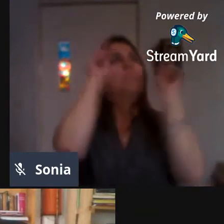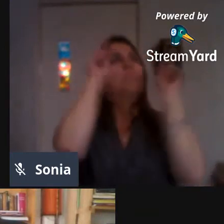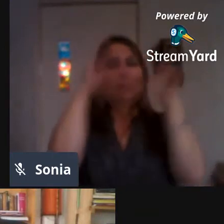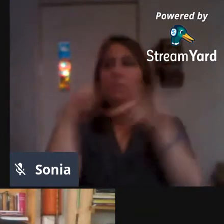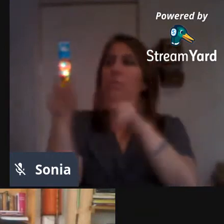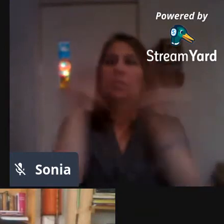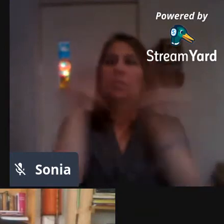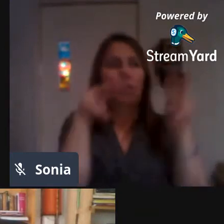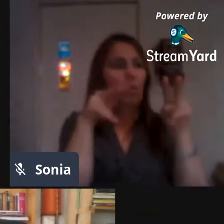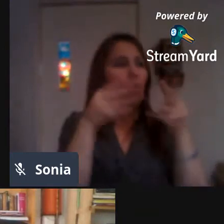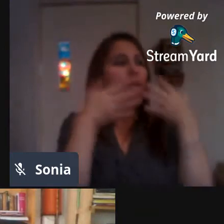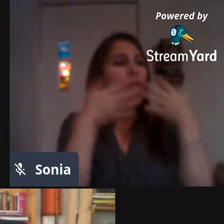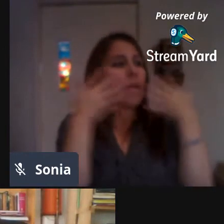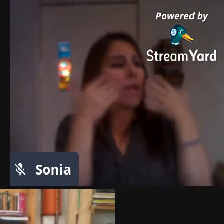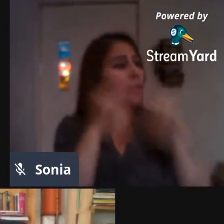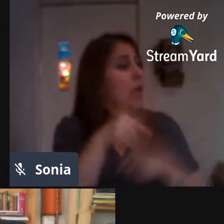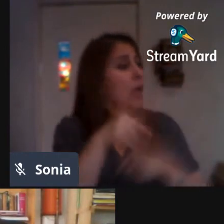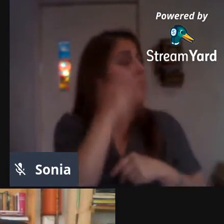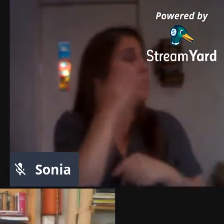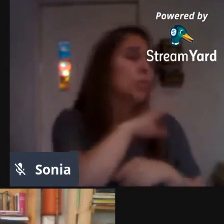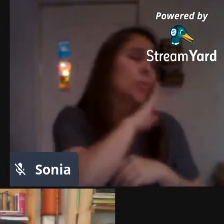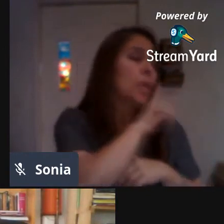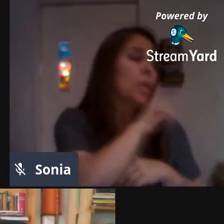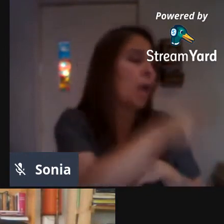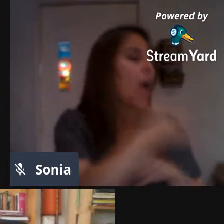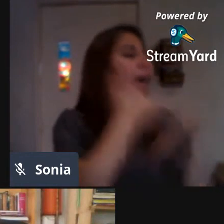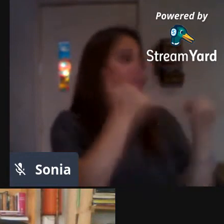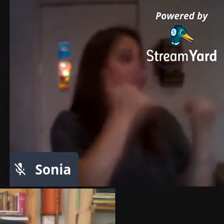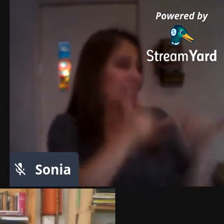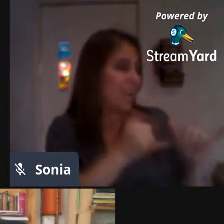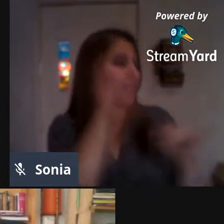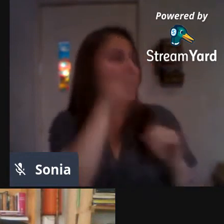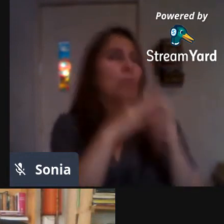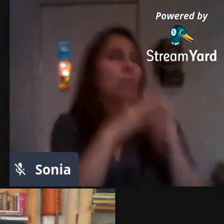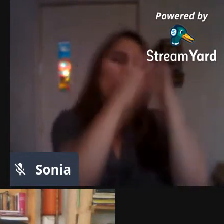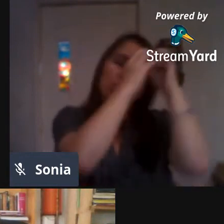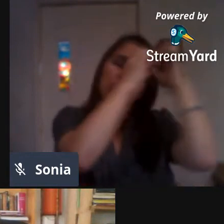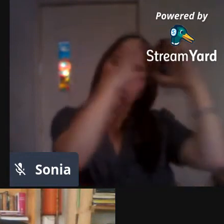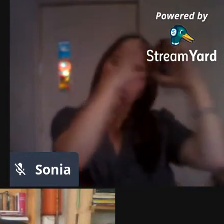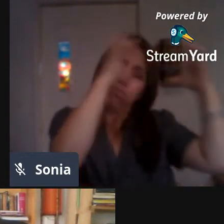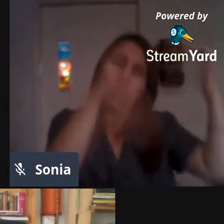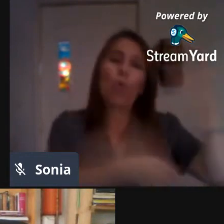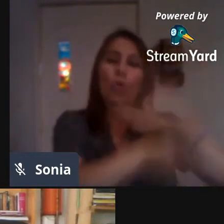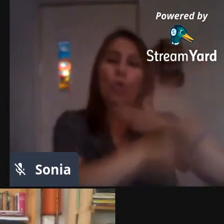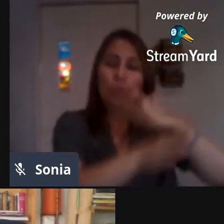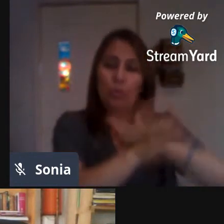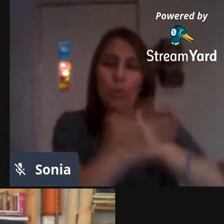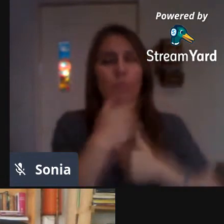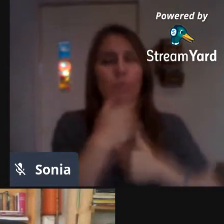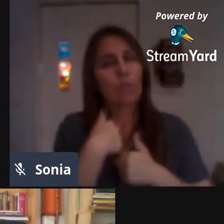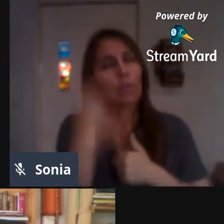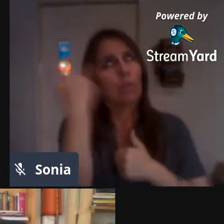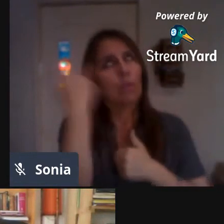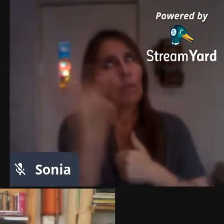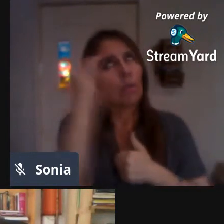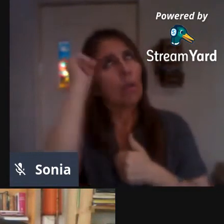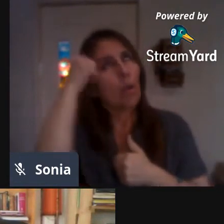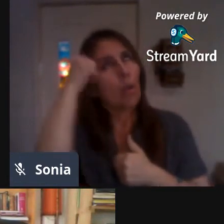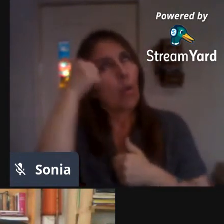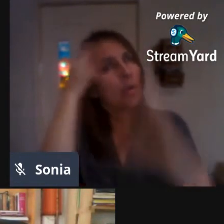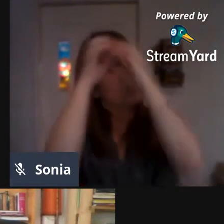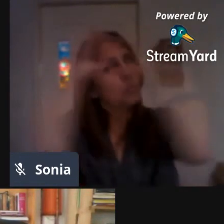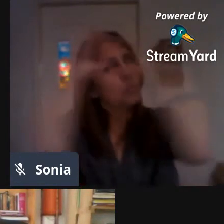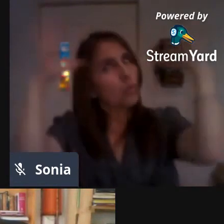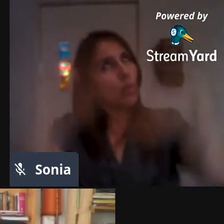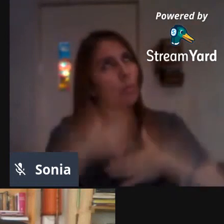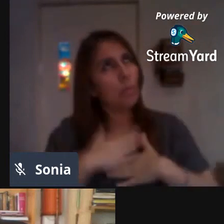quizás hayan mirado la película de su sueño durante varios segundos repaso el mío recuerdo cuando hoy uno analiza